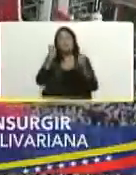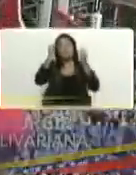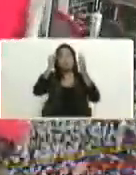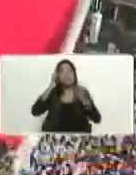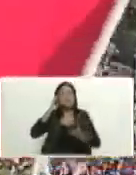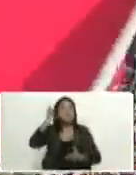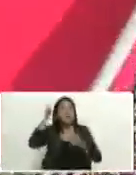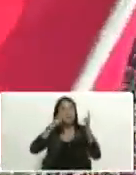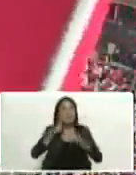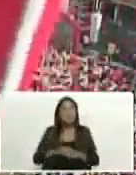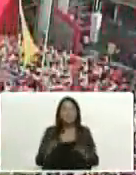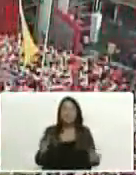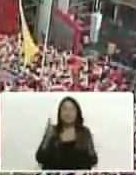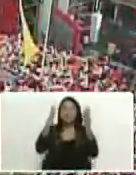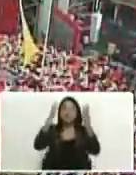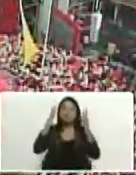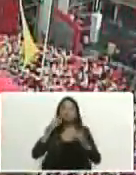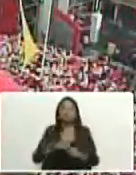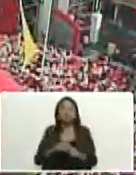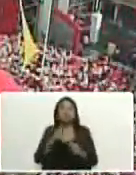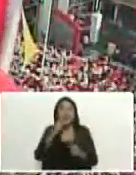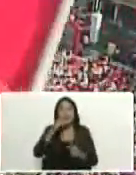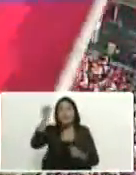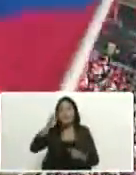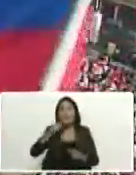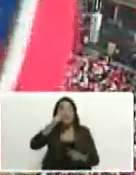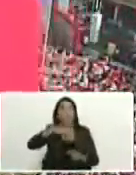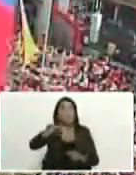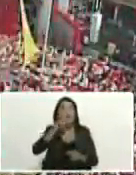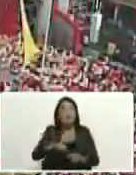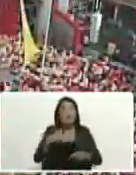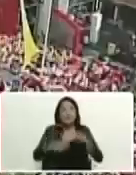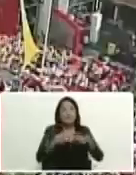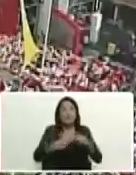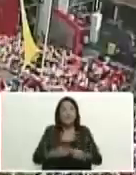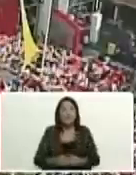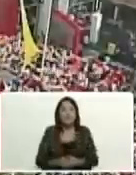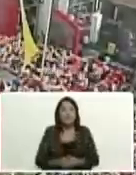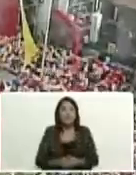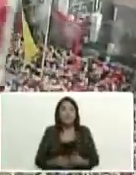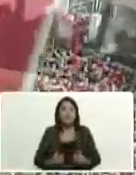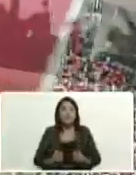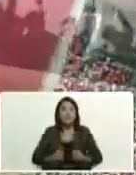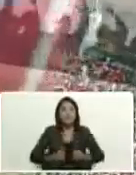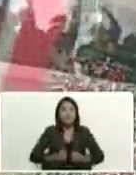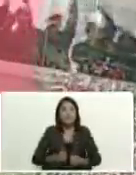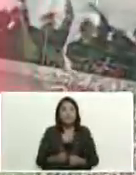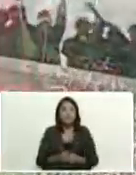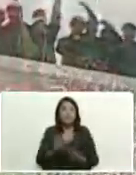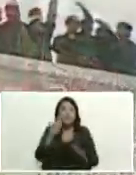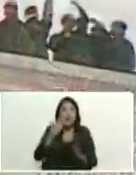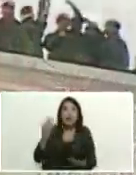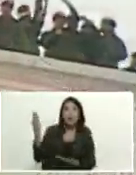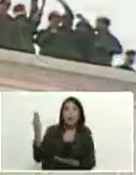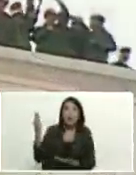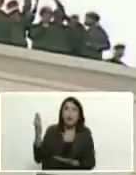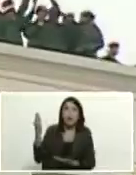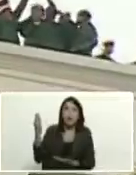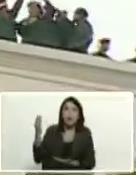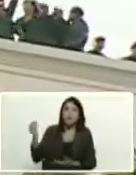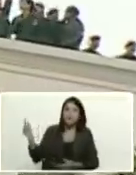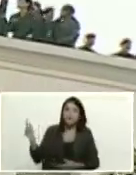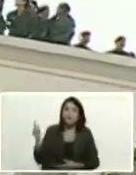Chávez! ¡Que viva Maduro! ¡Que viva el pueblo revolucionario! Quiero dejar con ustedes al